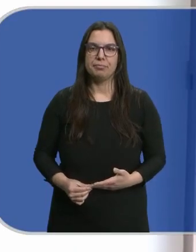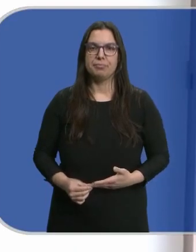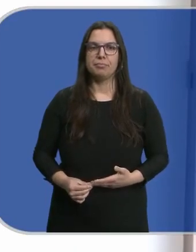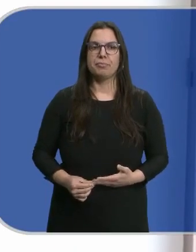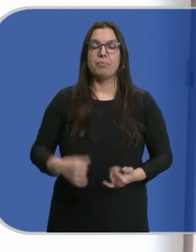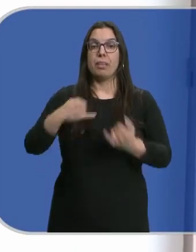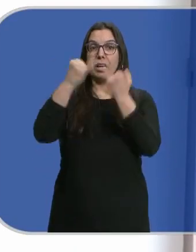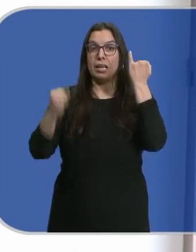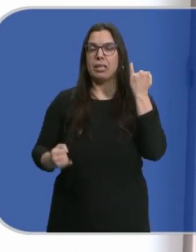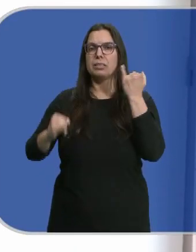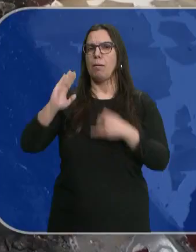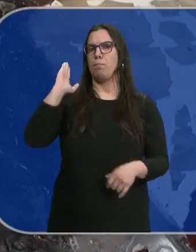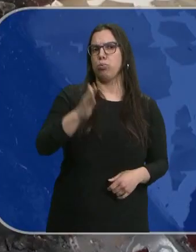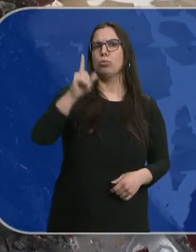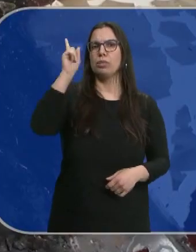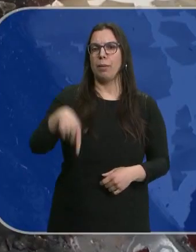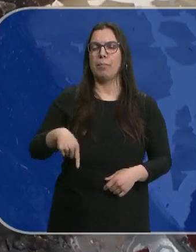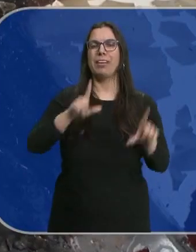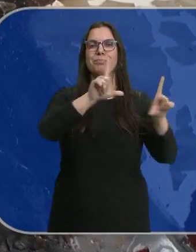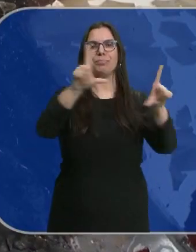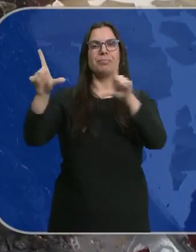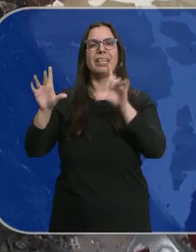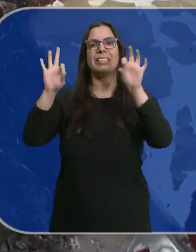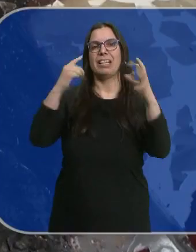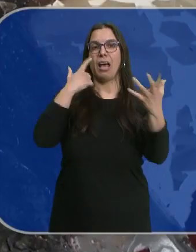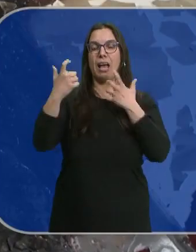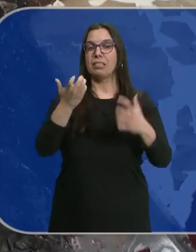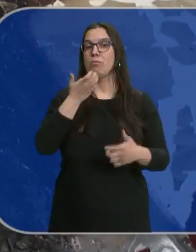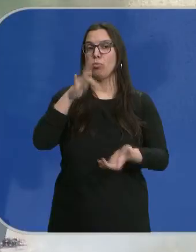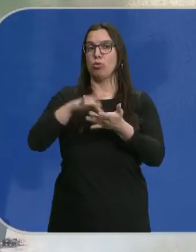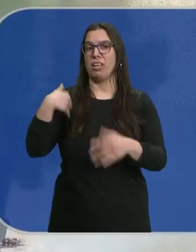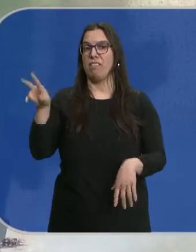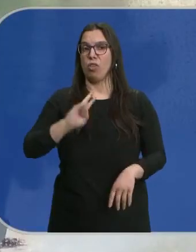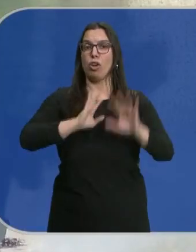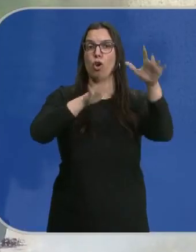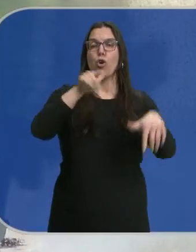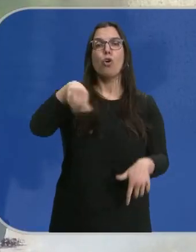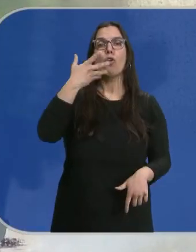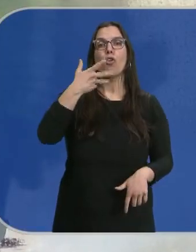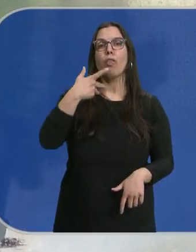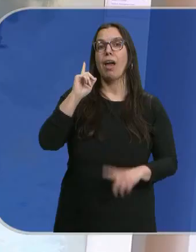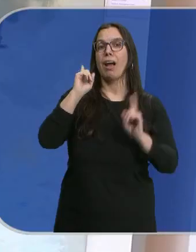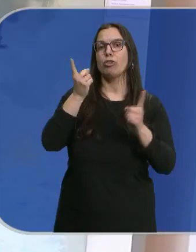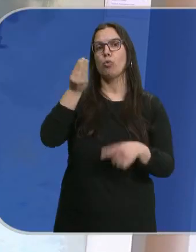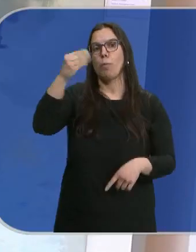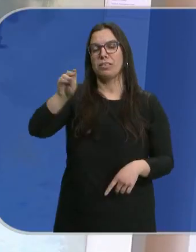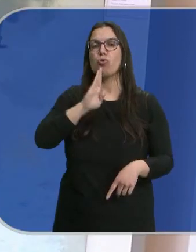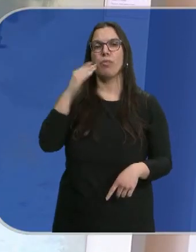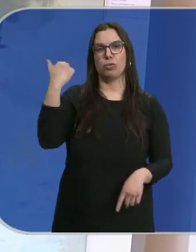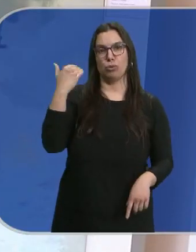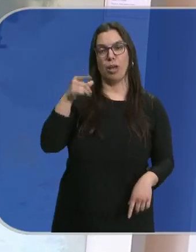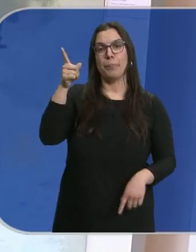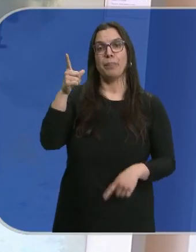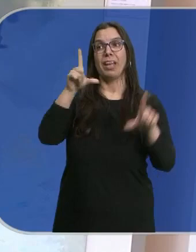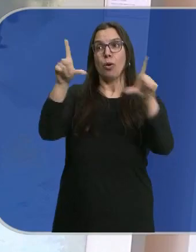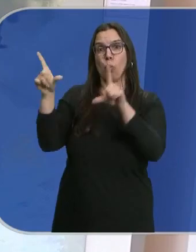La crisis está llevando por delante las galerías de arte. Lo hemos visto en Valladolid o en León. Hoy conoceremos un nuevo caso, este en Soria. Venden